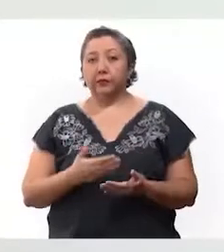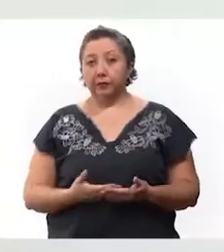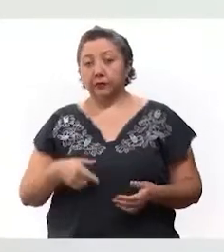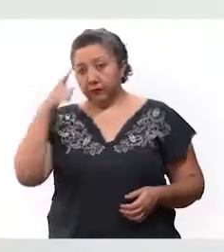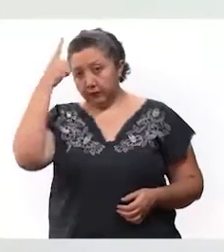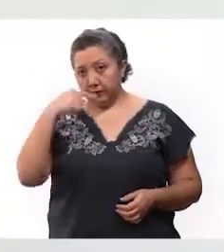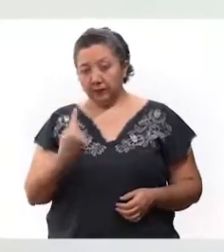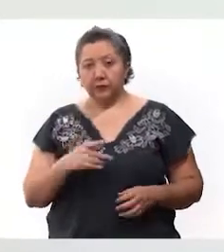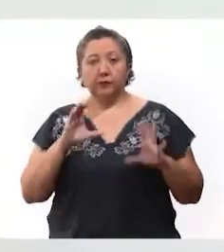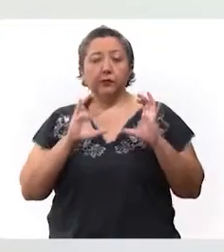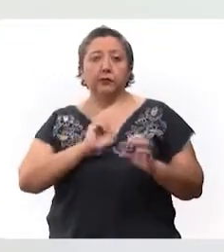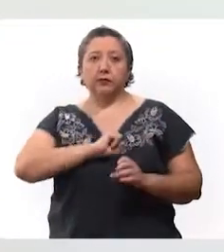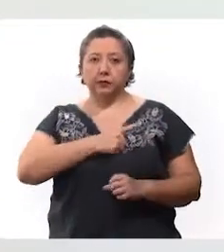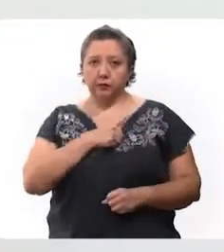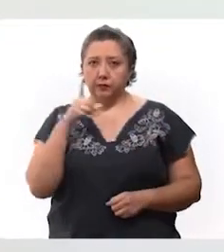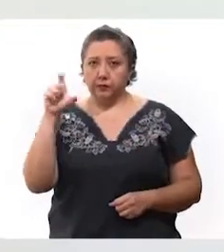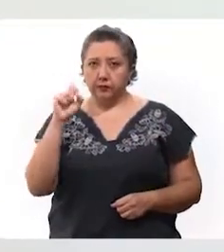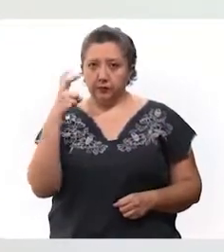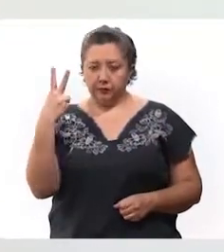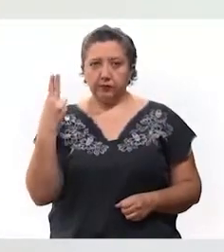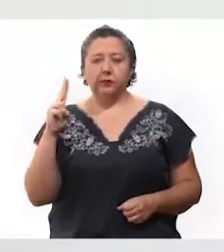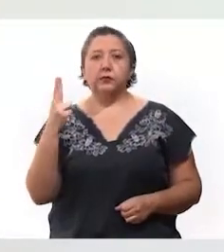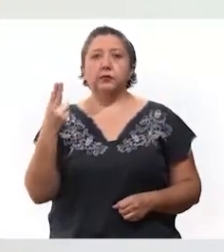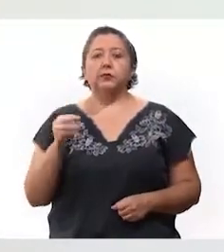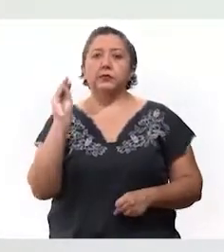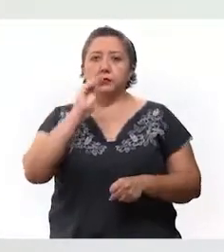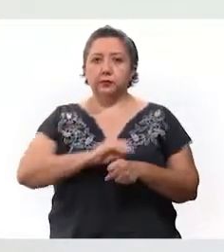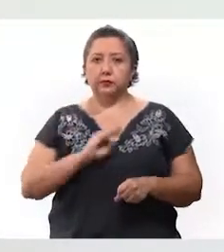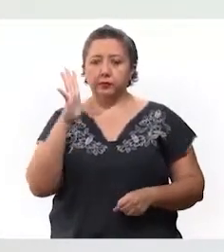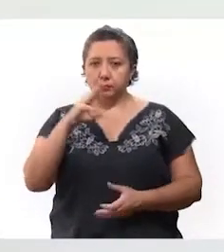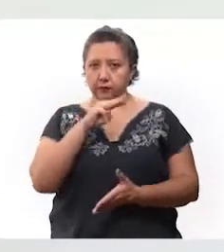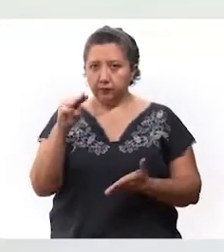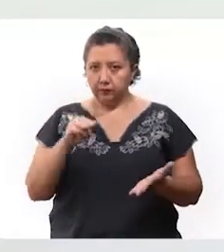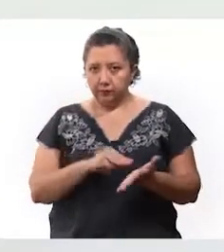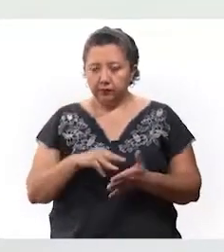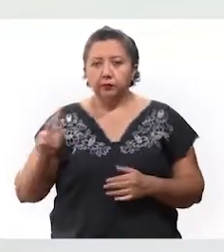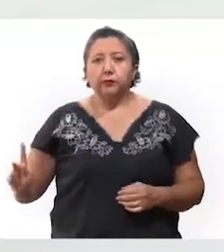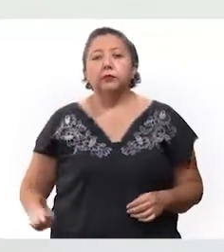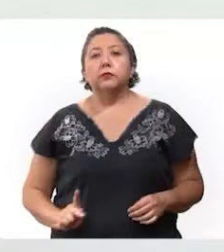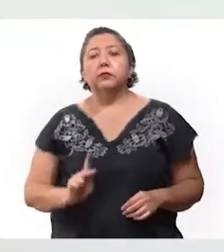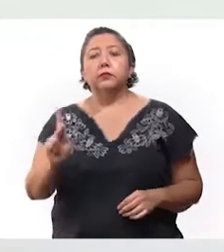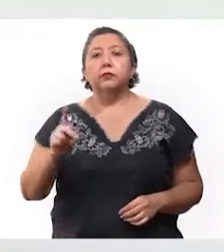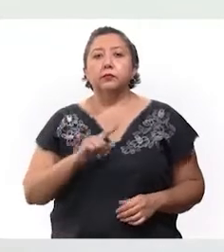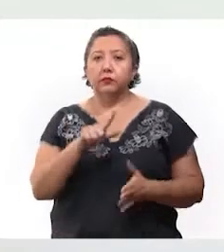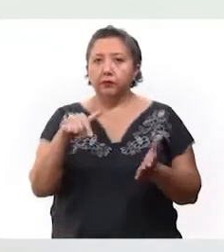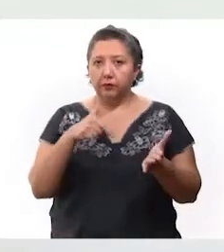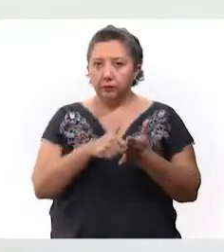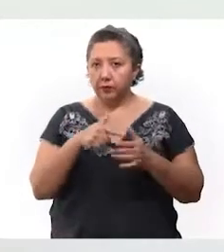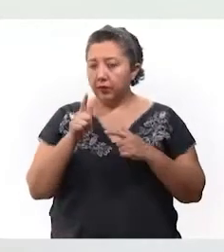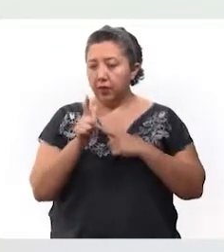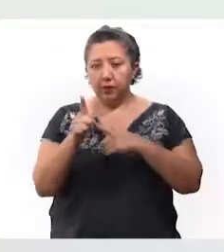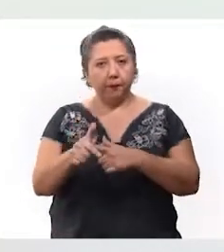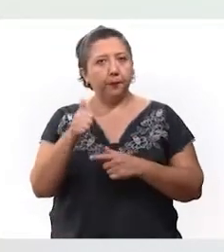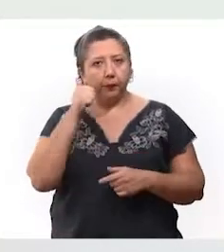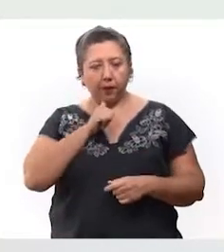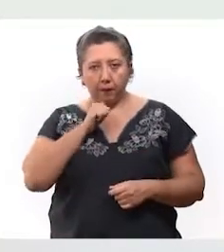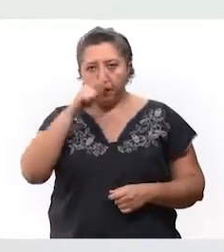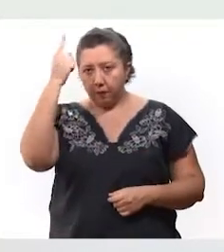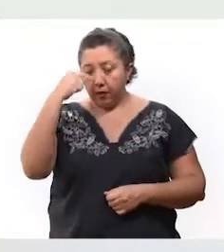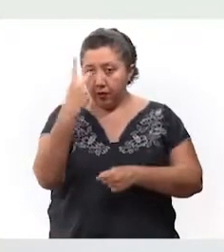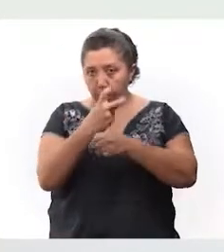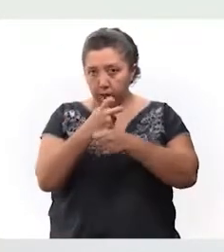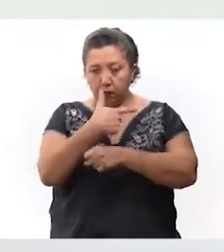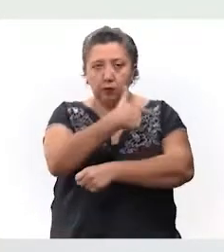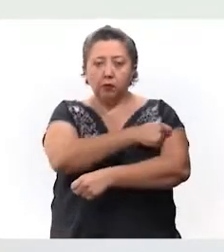cuidar la salud de la población, a partir del 22 de noviembre se instalarán en Mérida y en el interior del estado módulos permanentes para la aplicación de